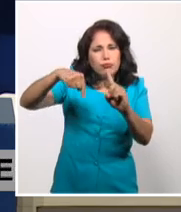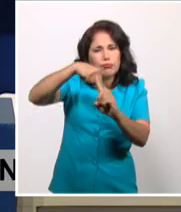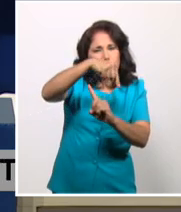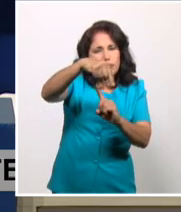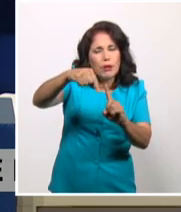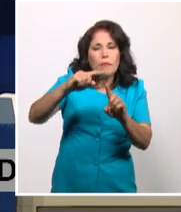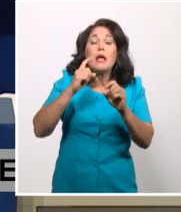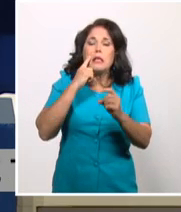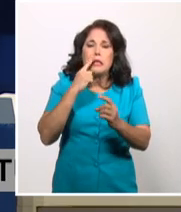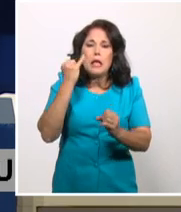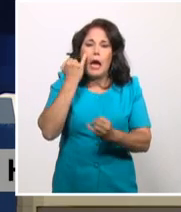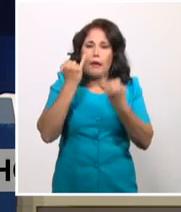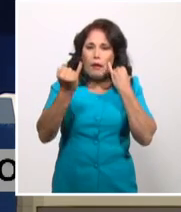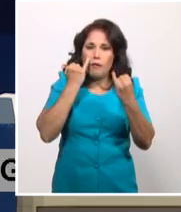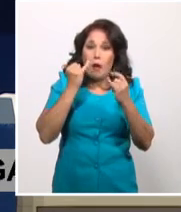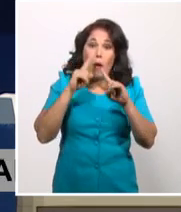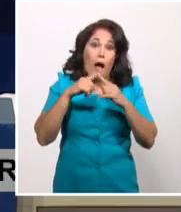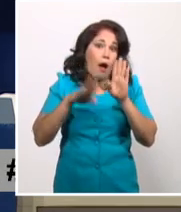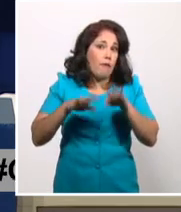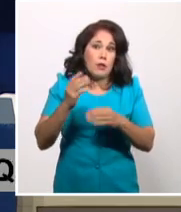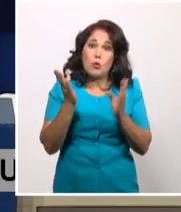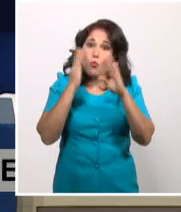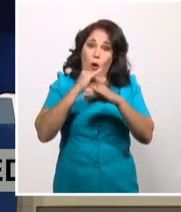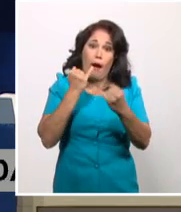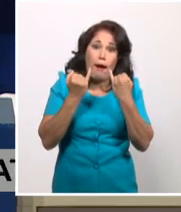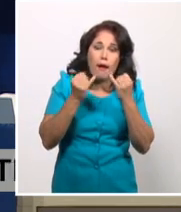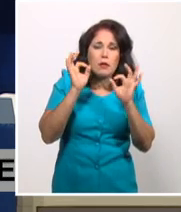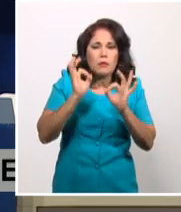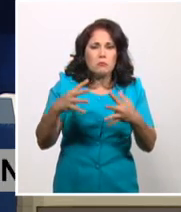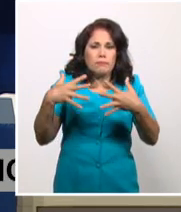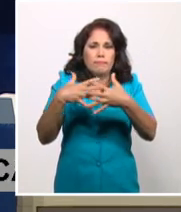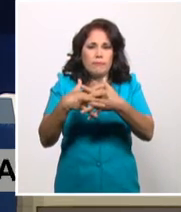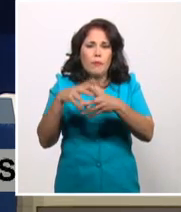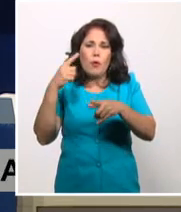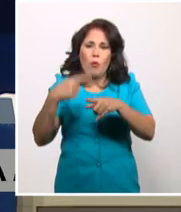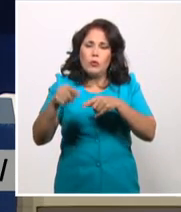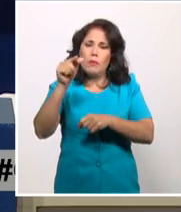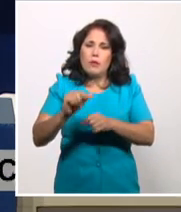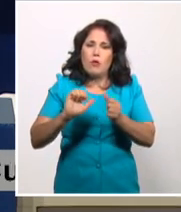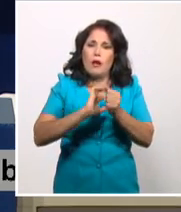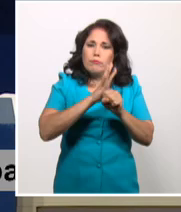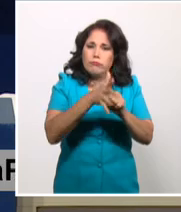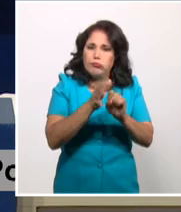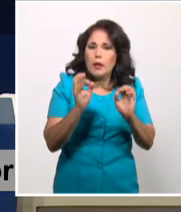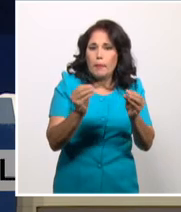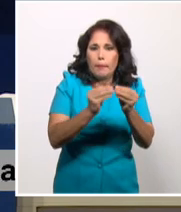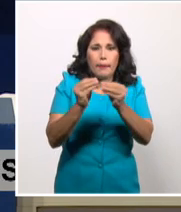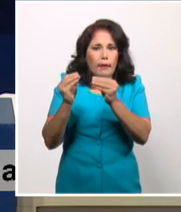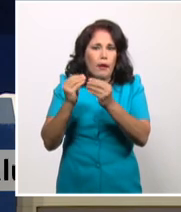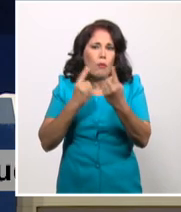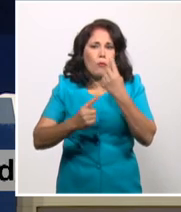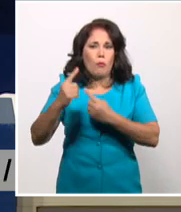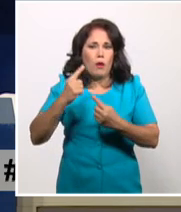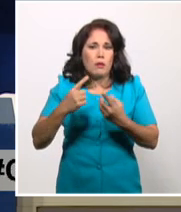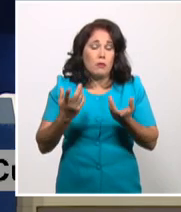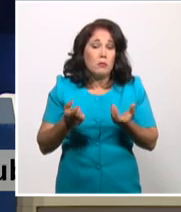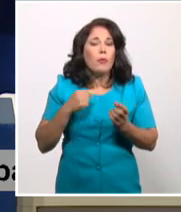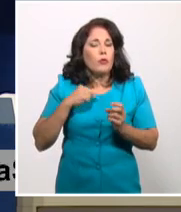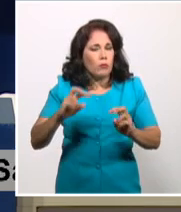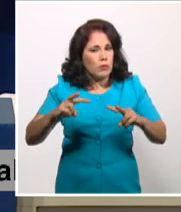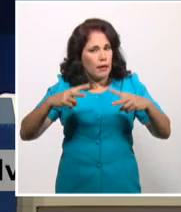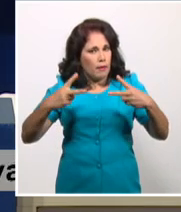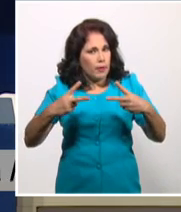epidemiológica, que se vinculan con algún caso que ha estado confirmado, que ha tenido algún riesgo epidemiológico. Pero reitero,